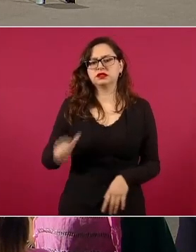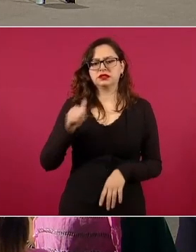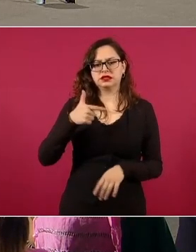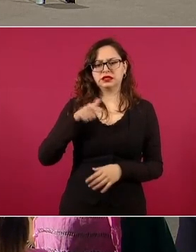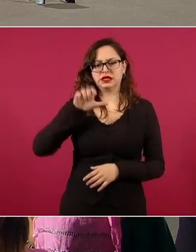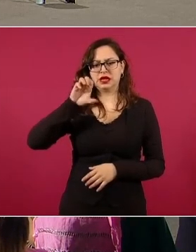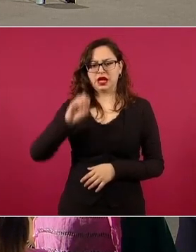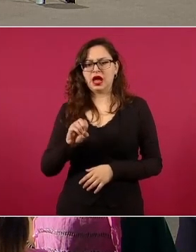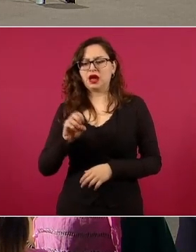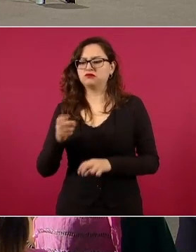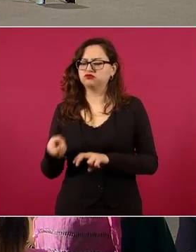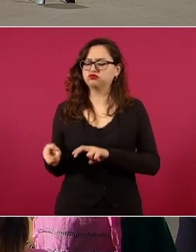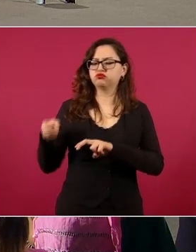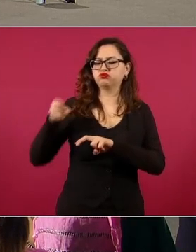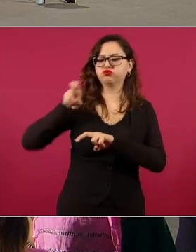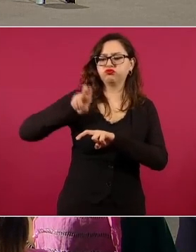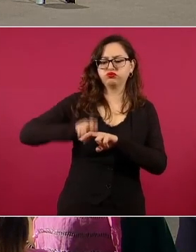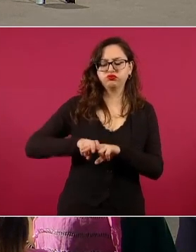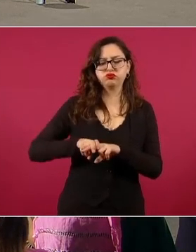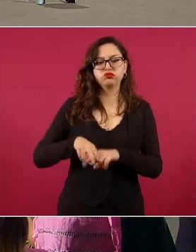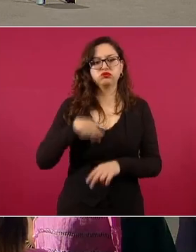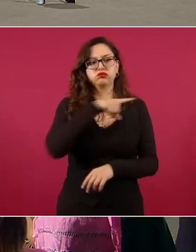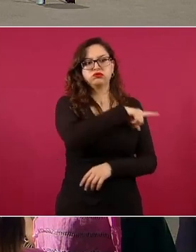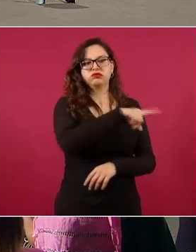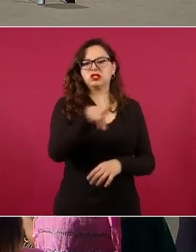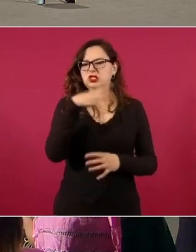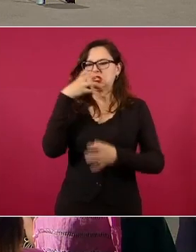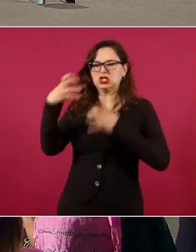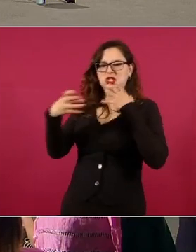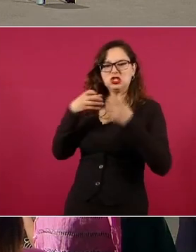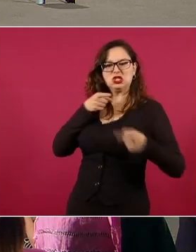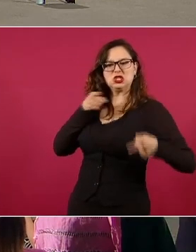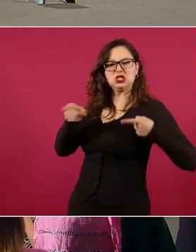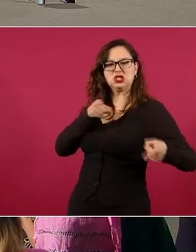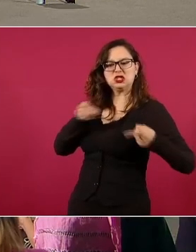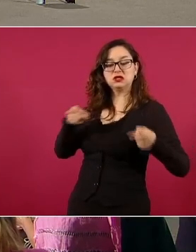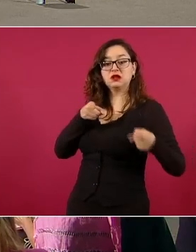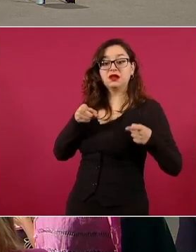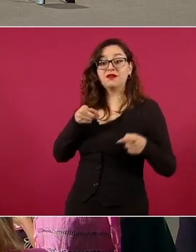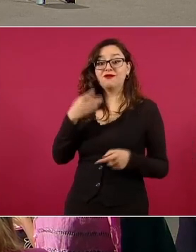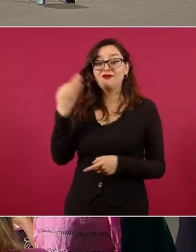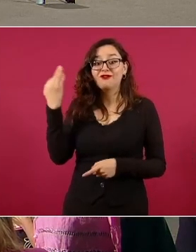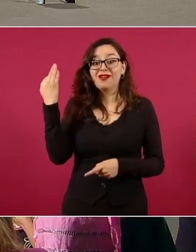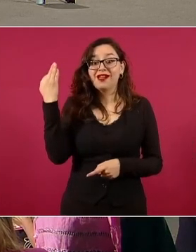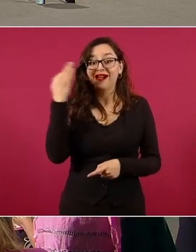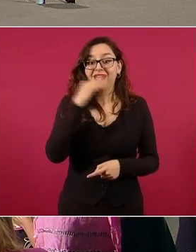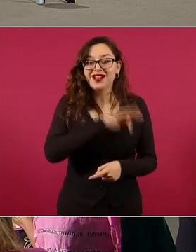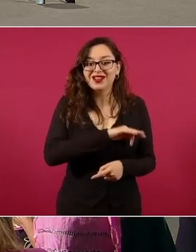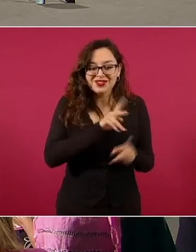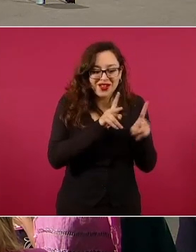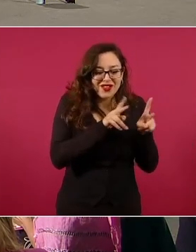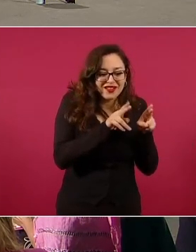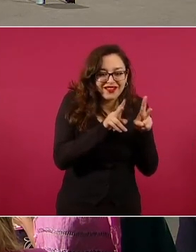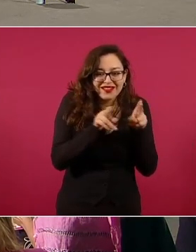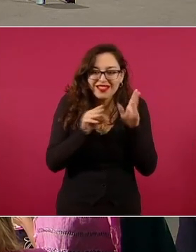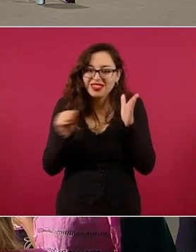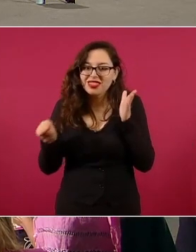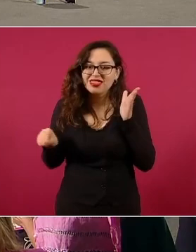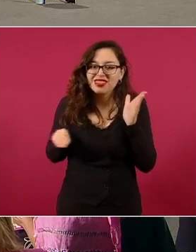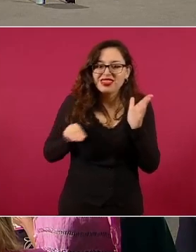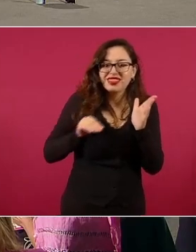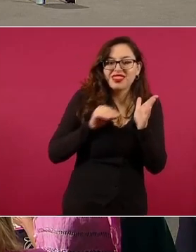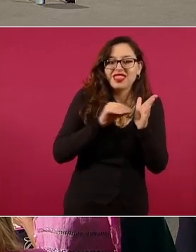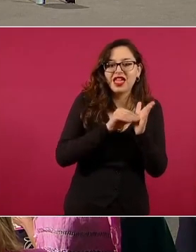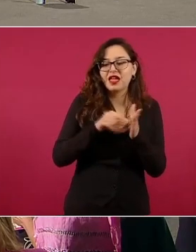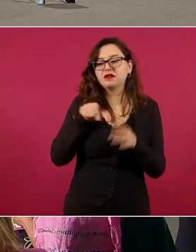montaron un audio para simular que le gritaban o lo increparan. Pero el video es falso, es una imagen de otro